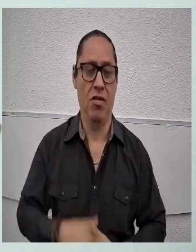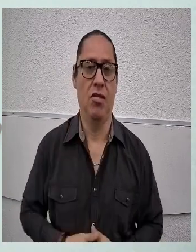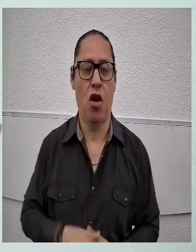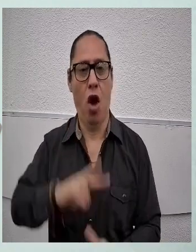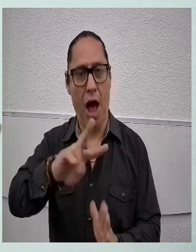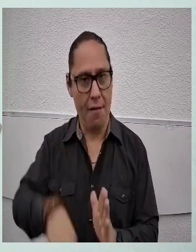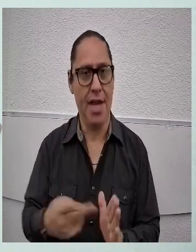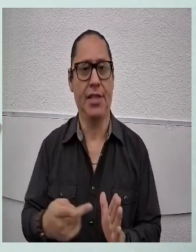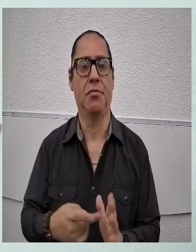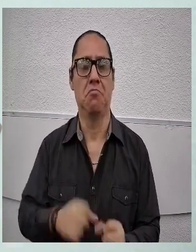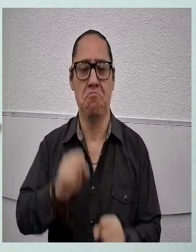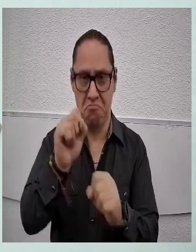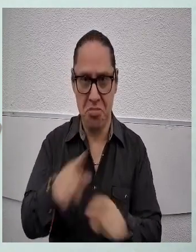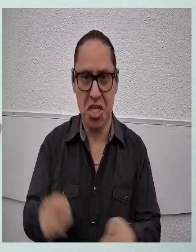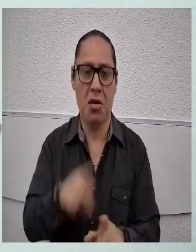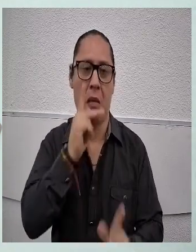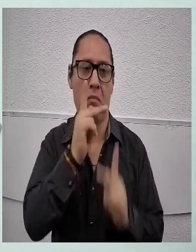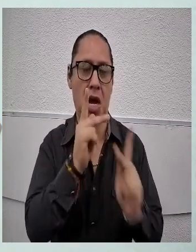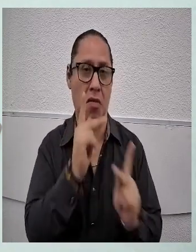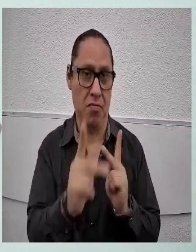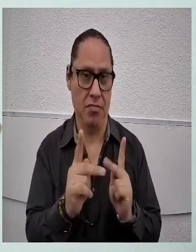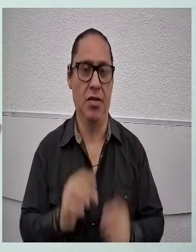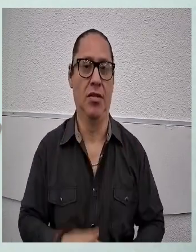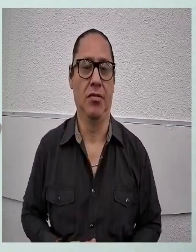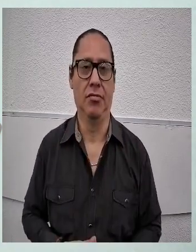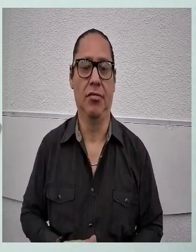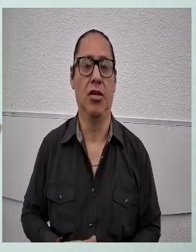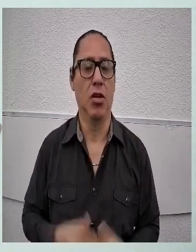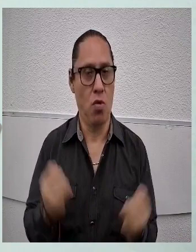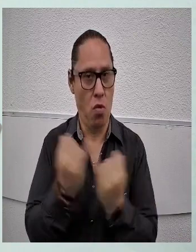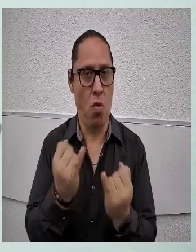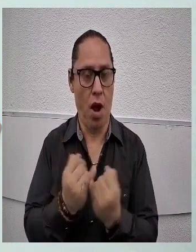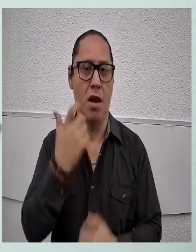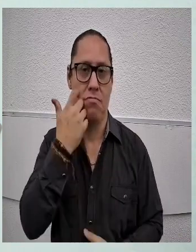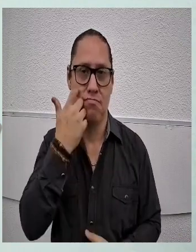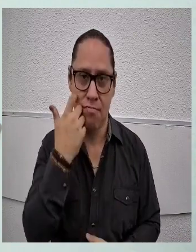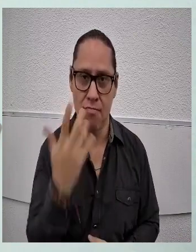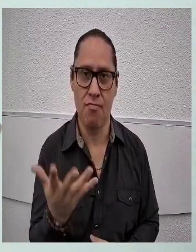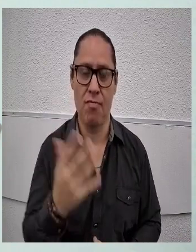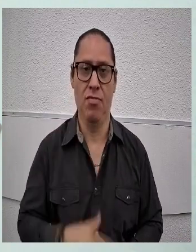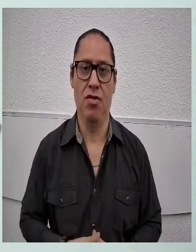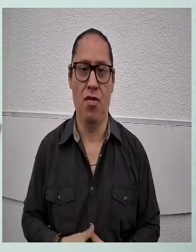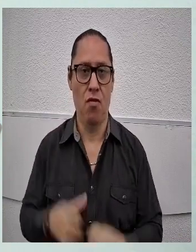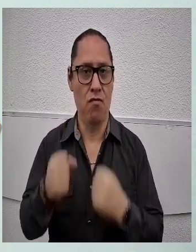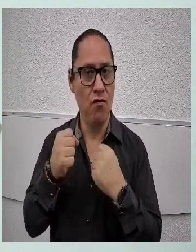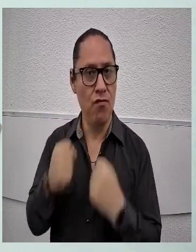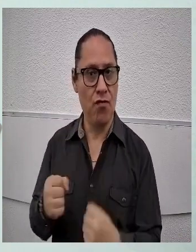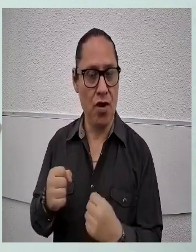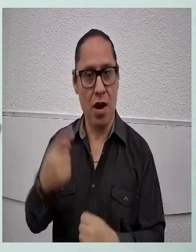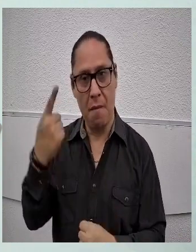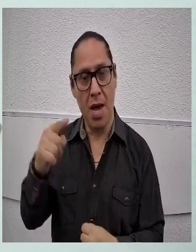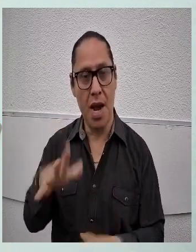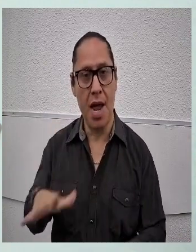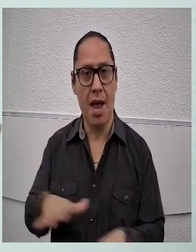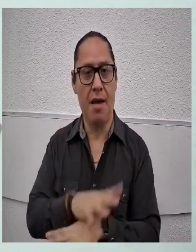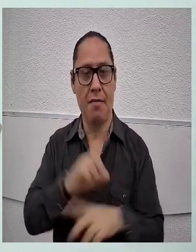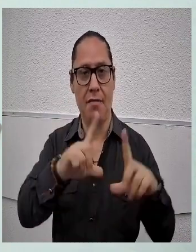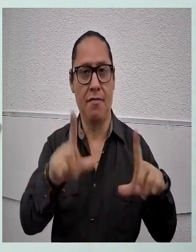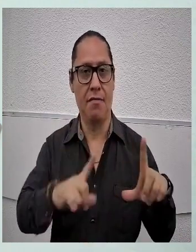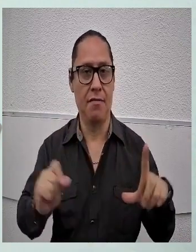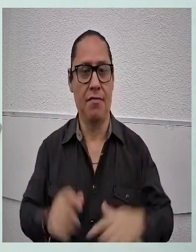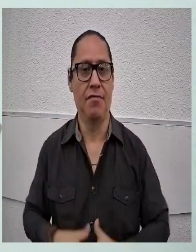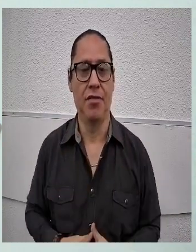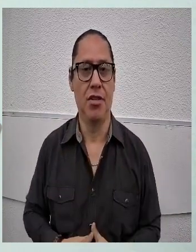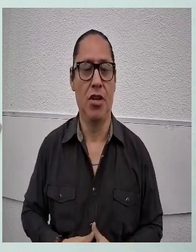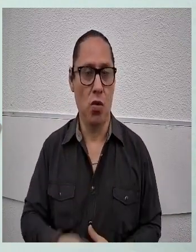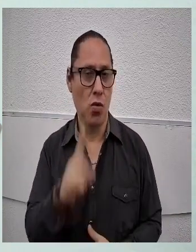palabras porque personalmente también sostengo que la fuerza para cambiar a México no hay un